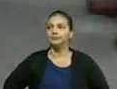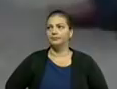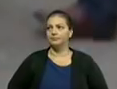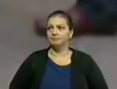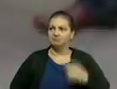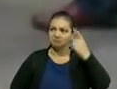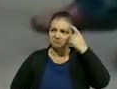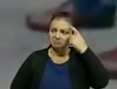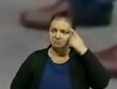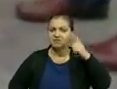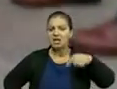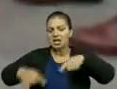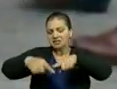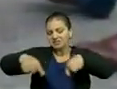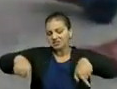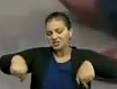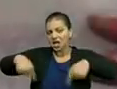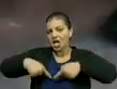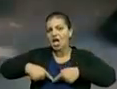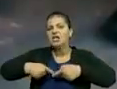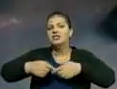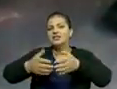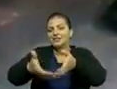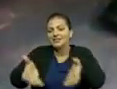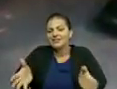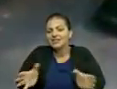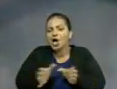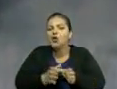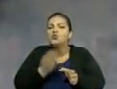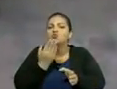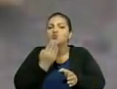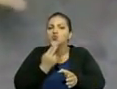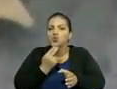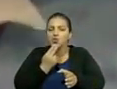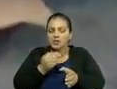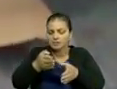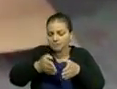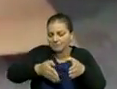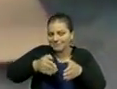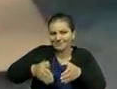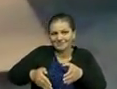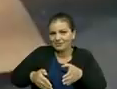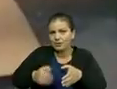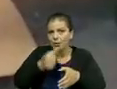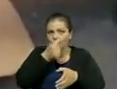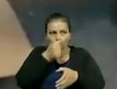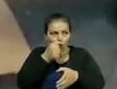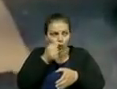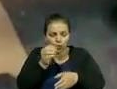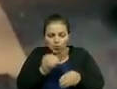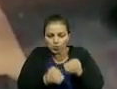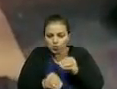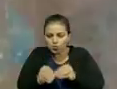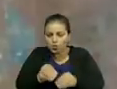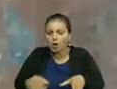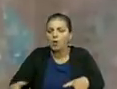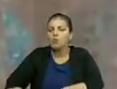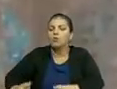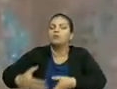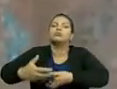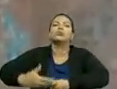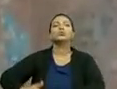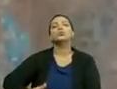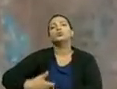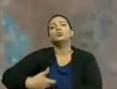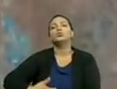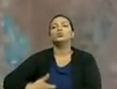pero la policía de antinarcóticos al verificar se encontró con varios sobres de sustancias psicotrópicas. Con una fachada